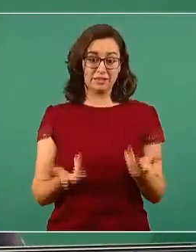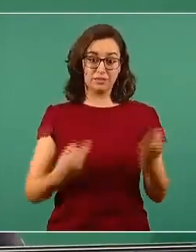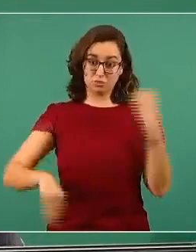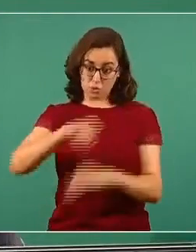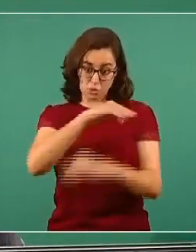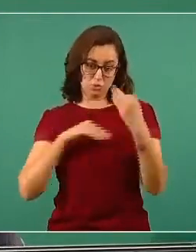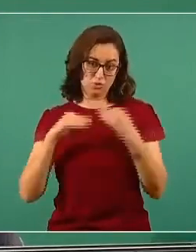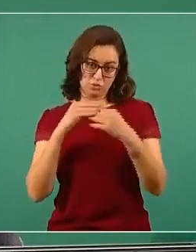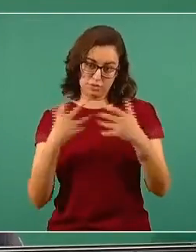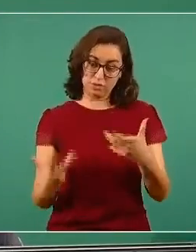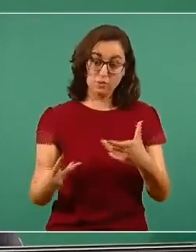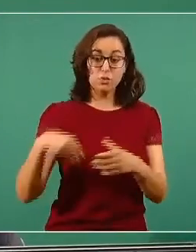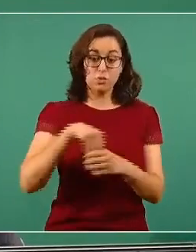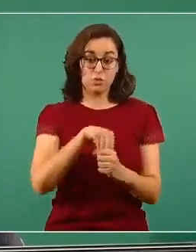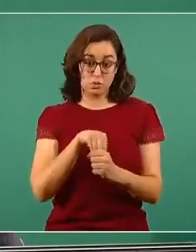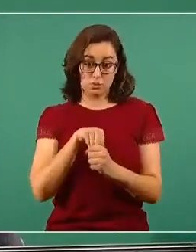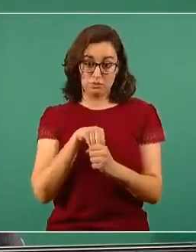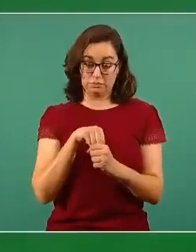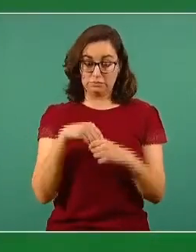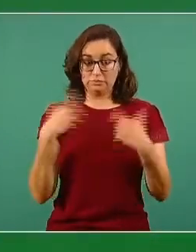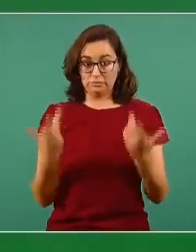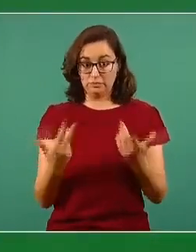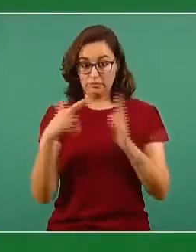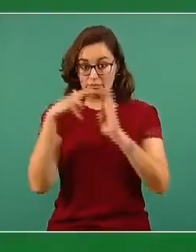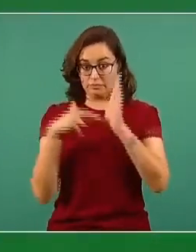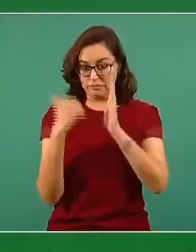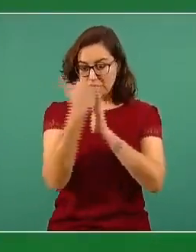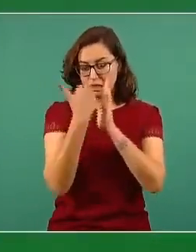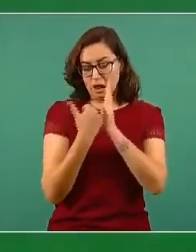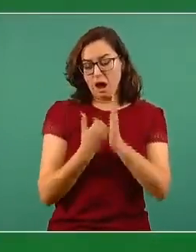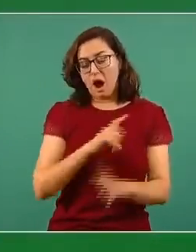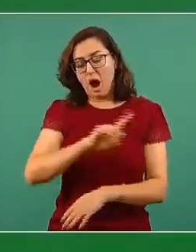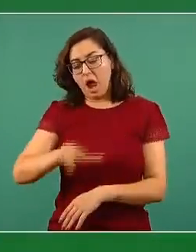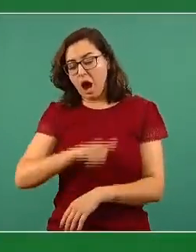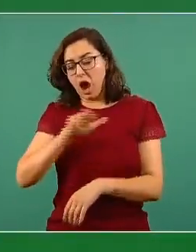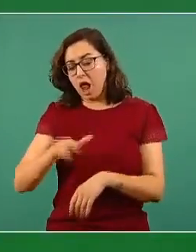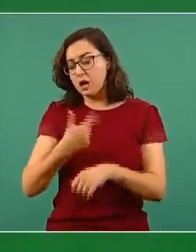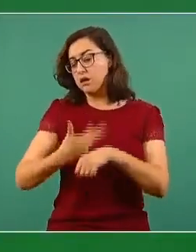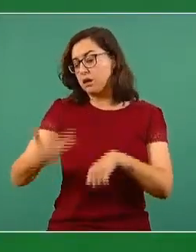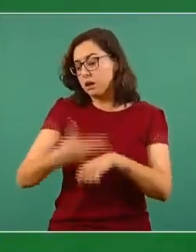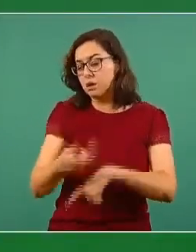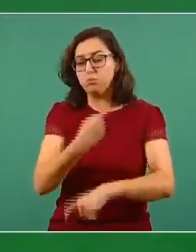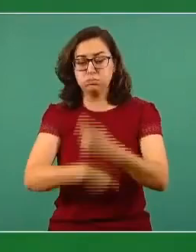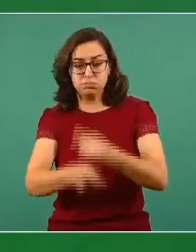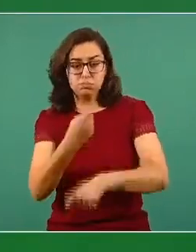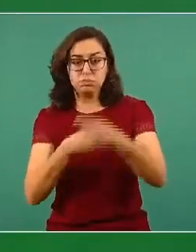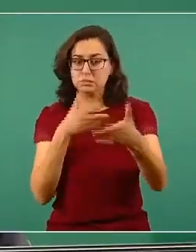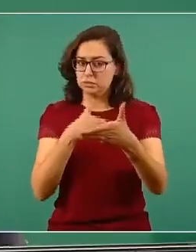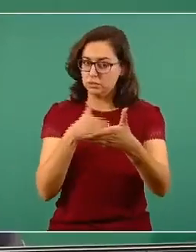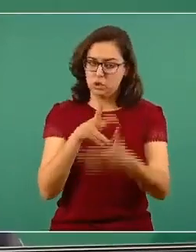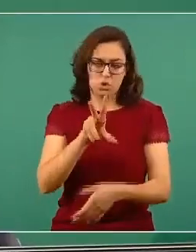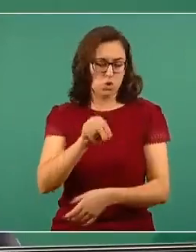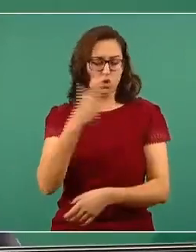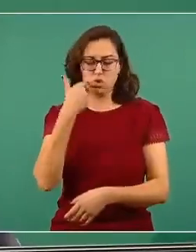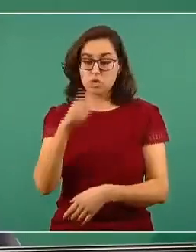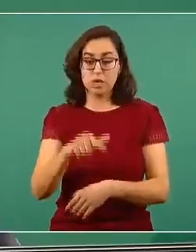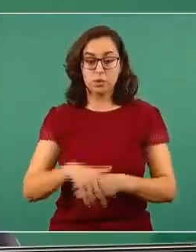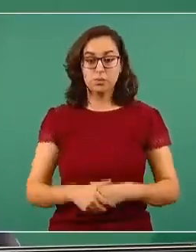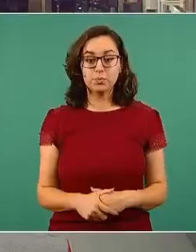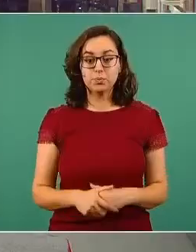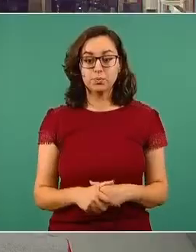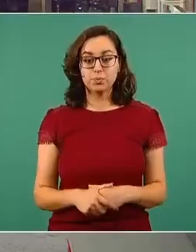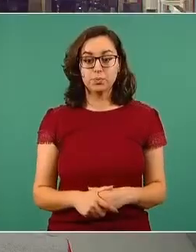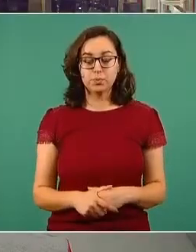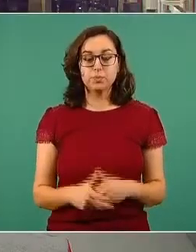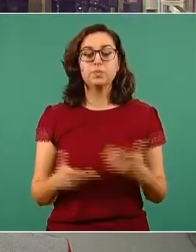incluyente. Los mínimos requisitos. Aquí no queremos burocracia y trabas, por favor. Sí, algunos casos